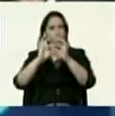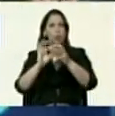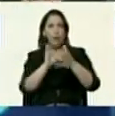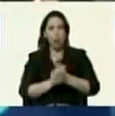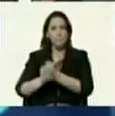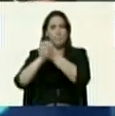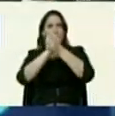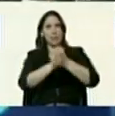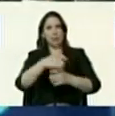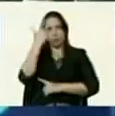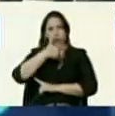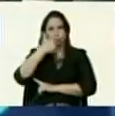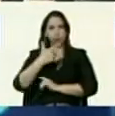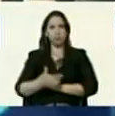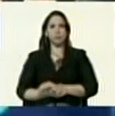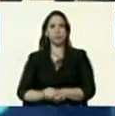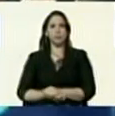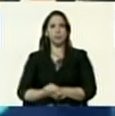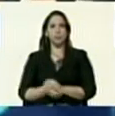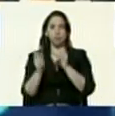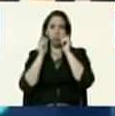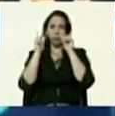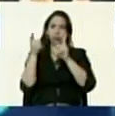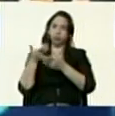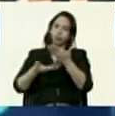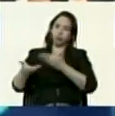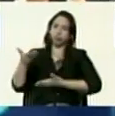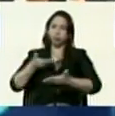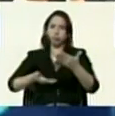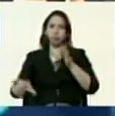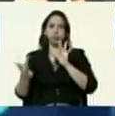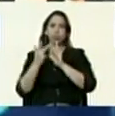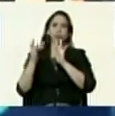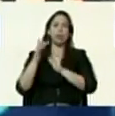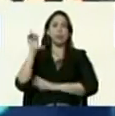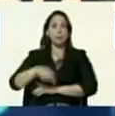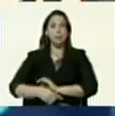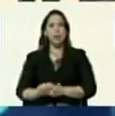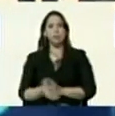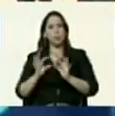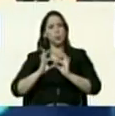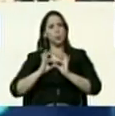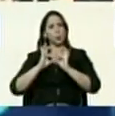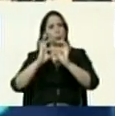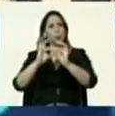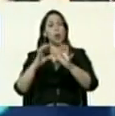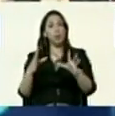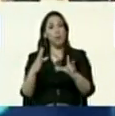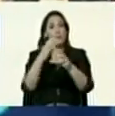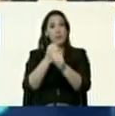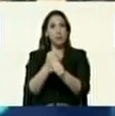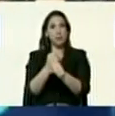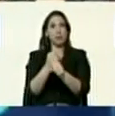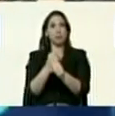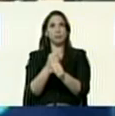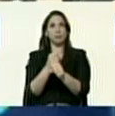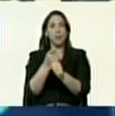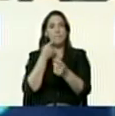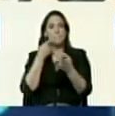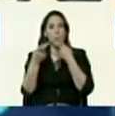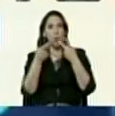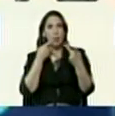sincera, la admiración mutua, y además se ha consolidado la confianza